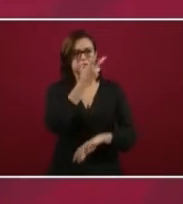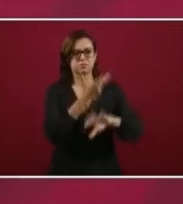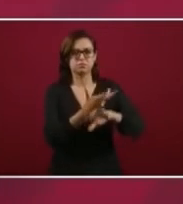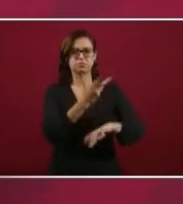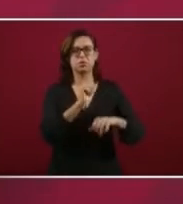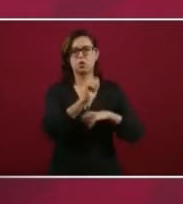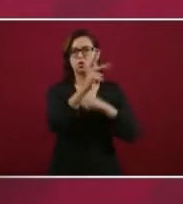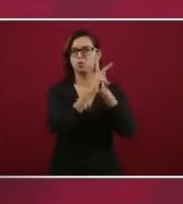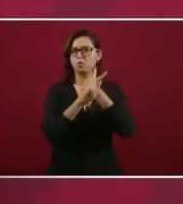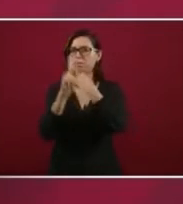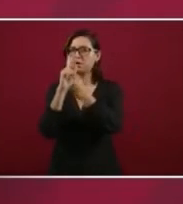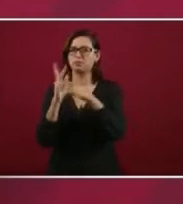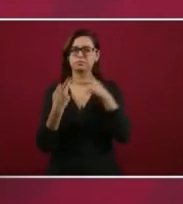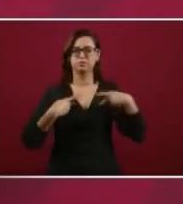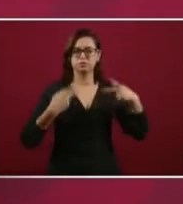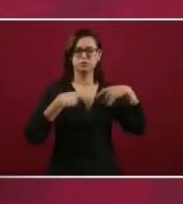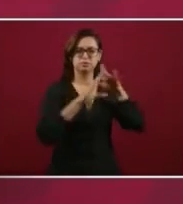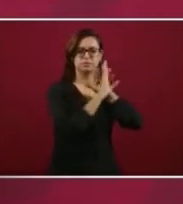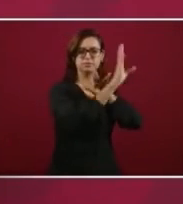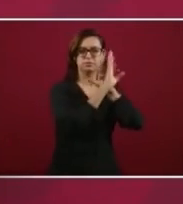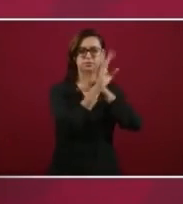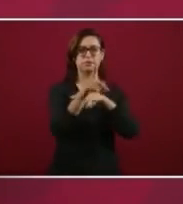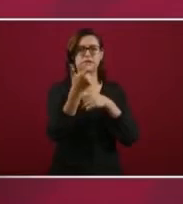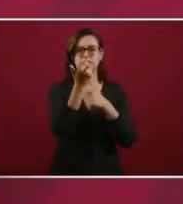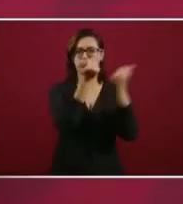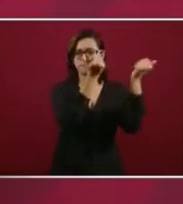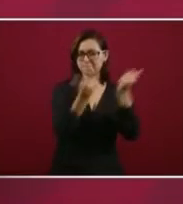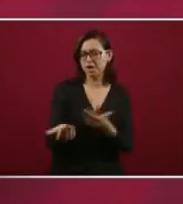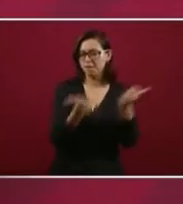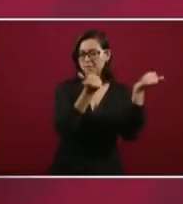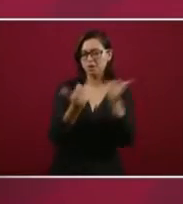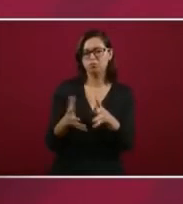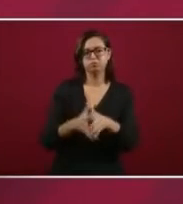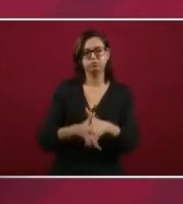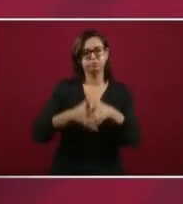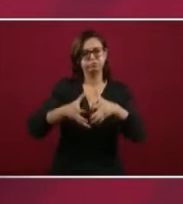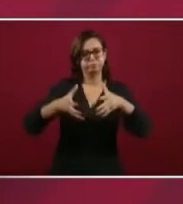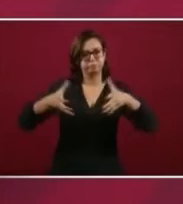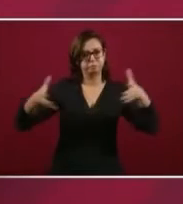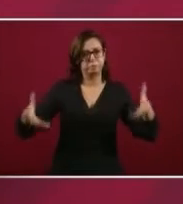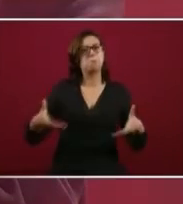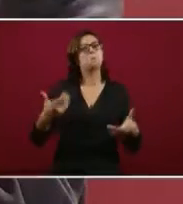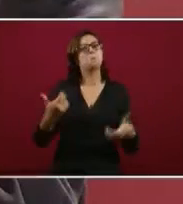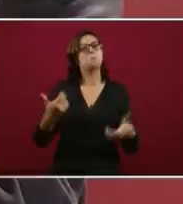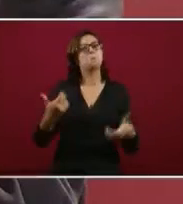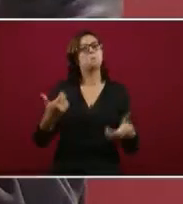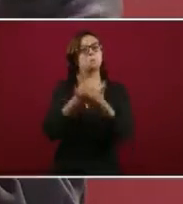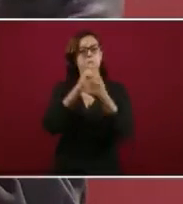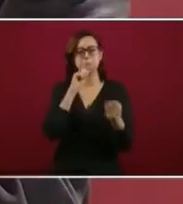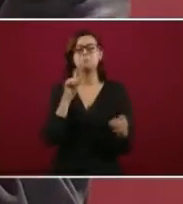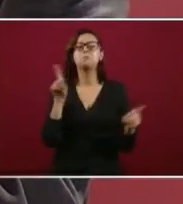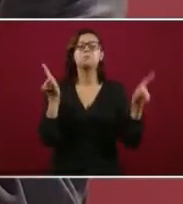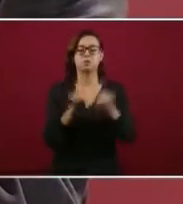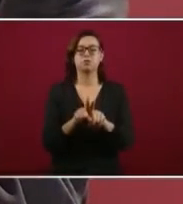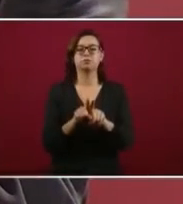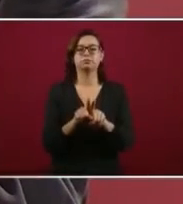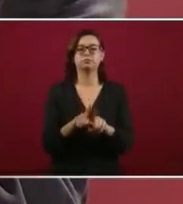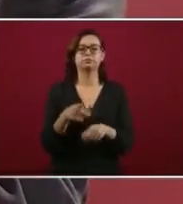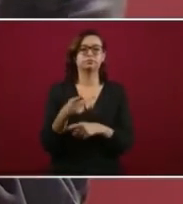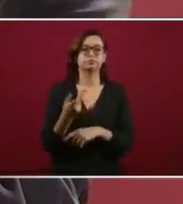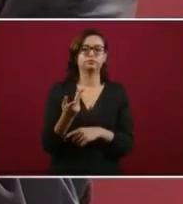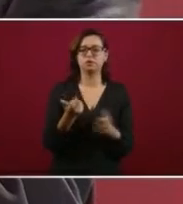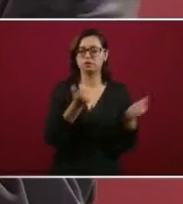la producción petrolera en México, que también es exitosa la estrategia implementada por su gobierno para rescatar a Petróleos Mexicanos, lo que permitirá